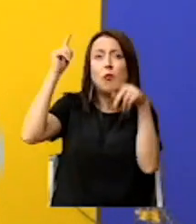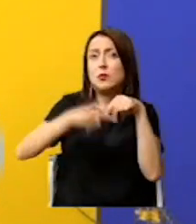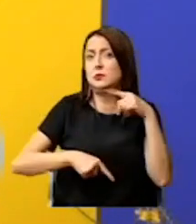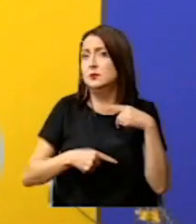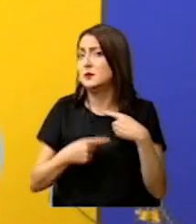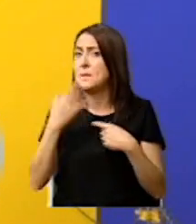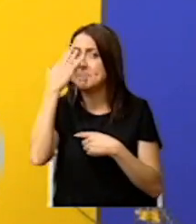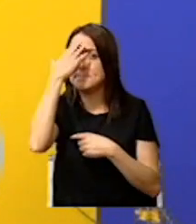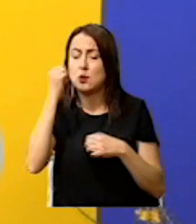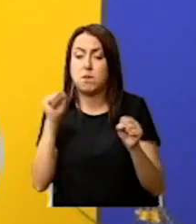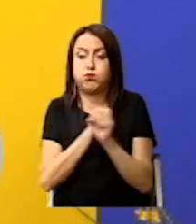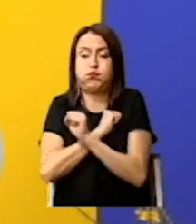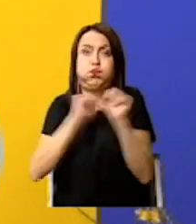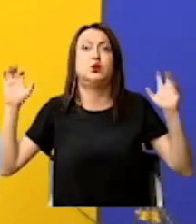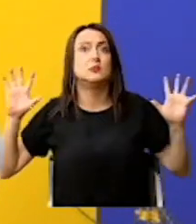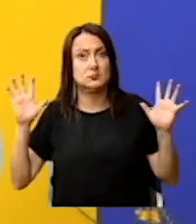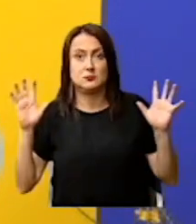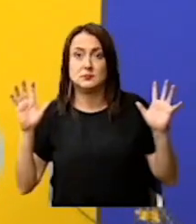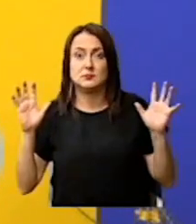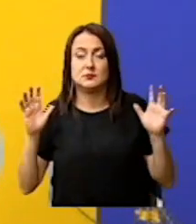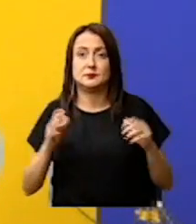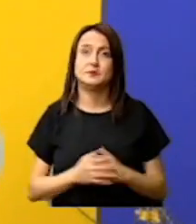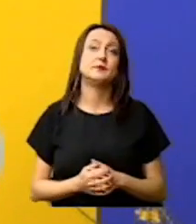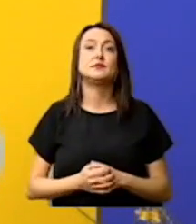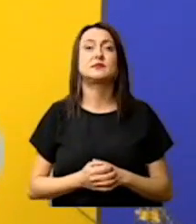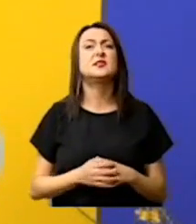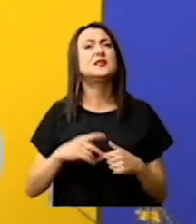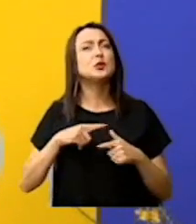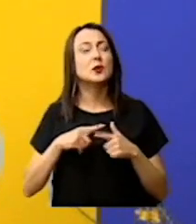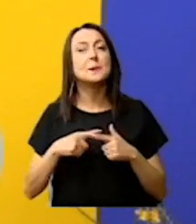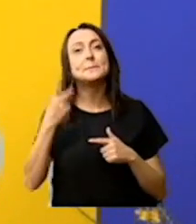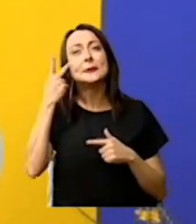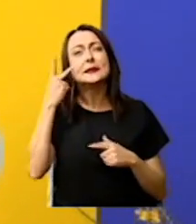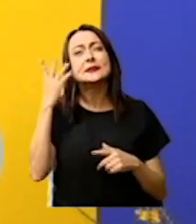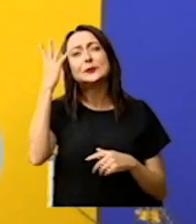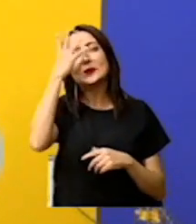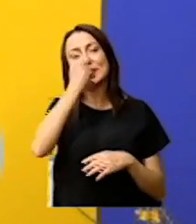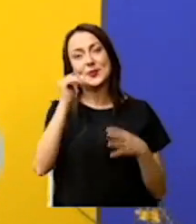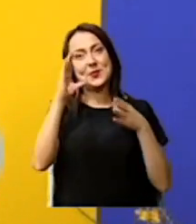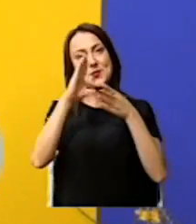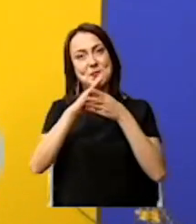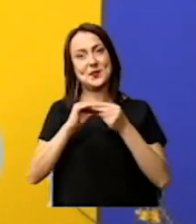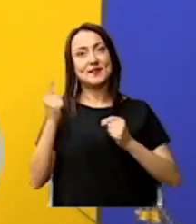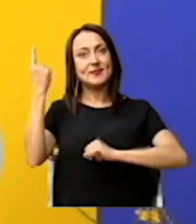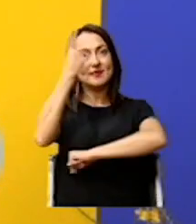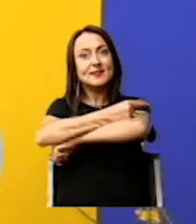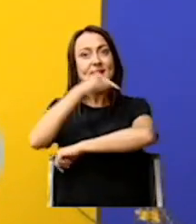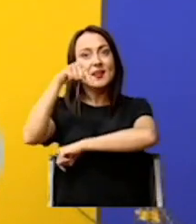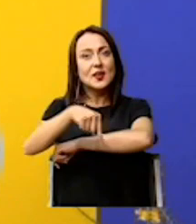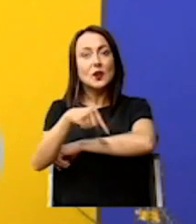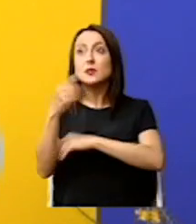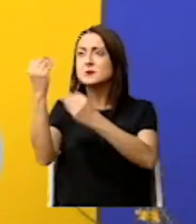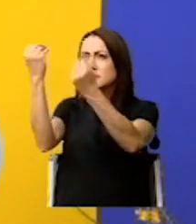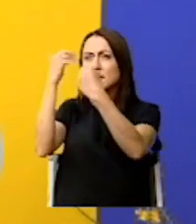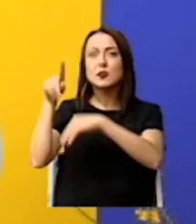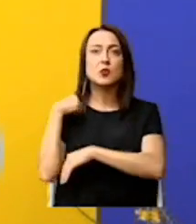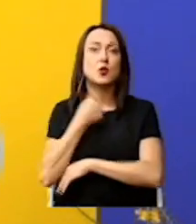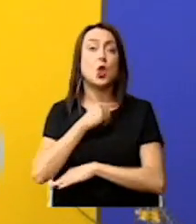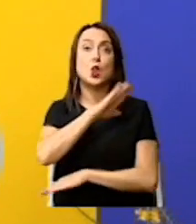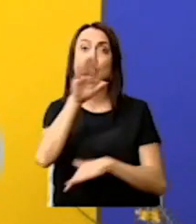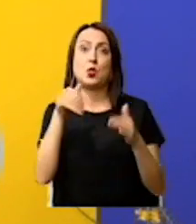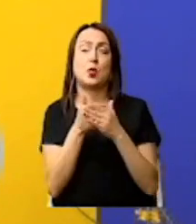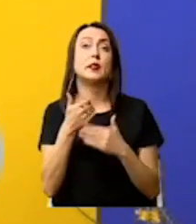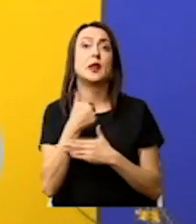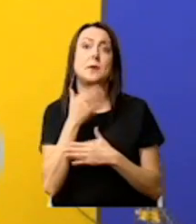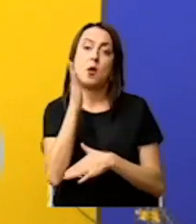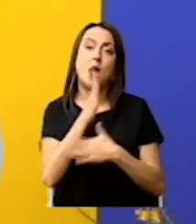podía porque explotaba inmediatamente. Entonces, vean qué lindo el cuento del día de hoy. Nos enseña que todos tenemos